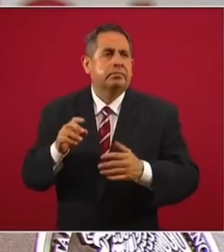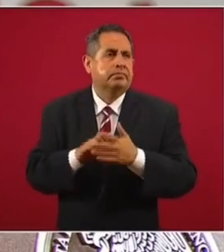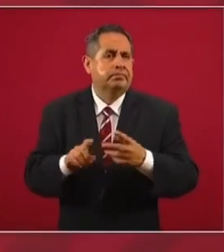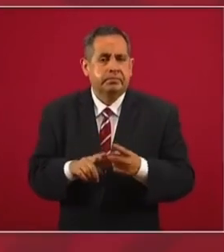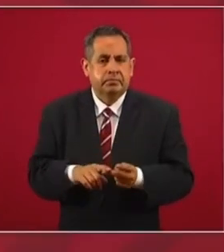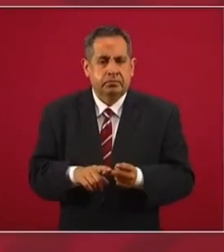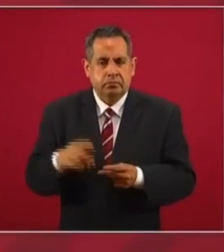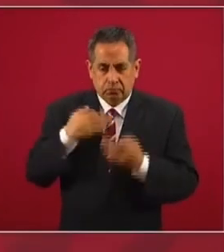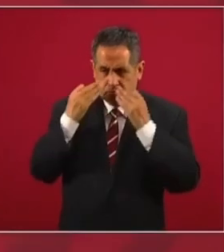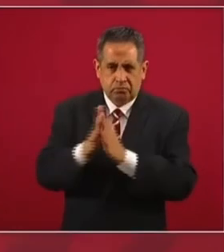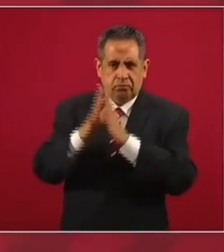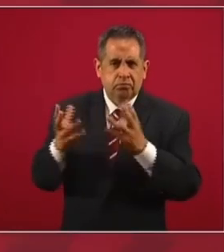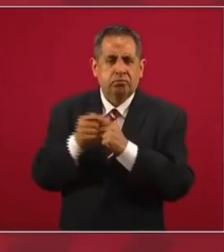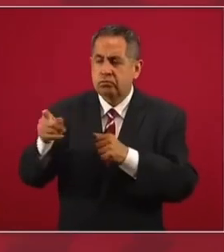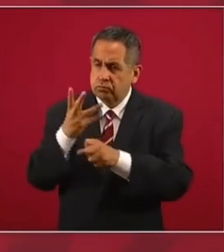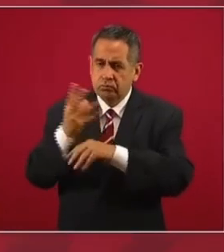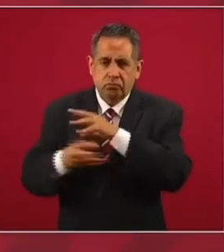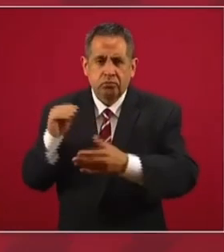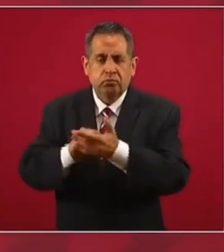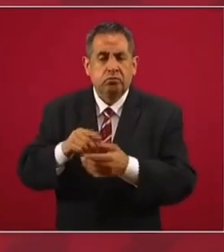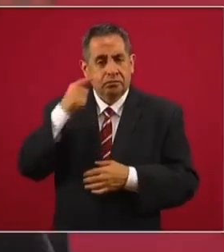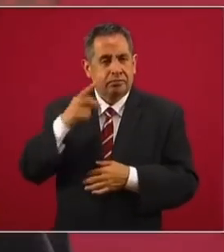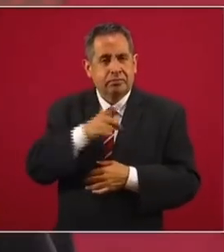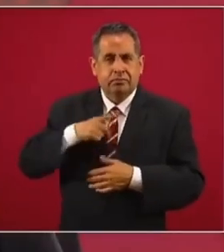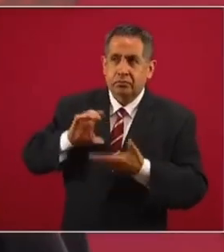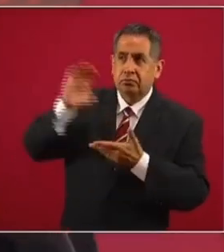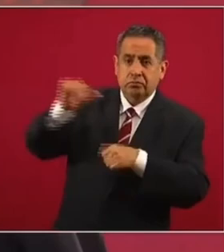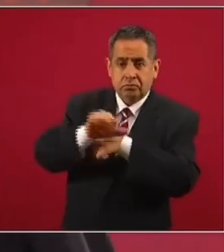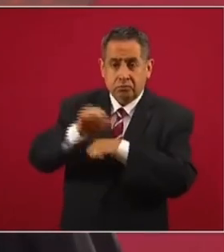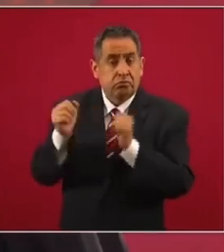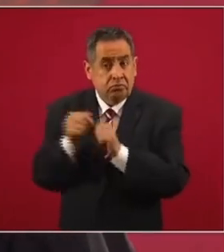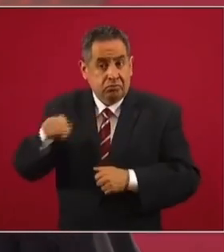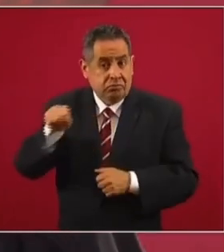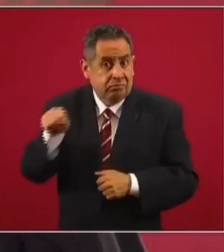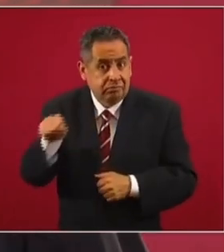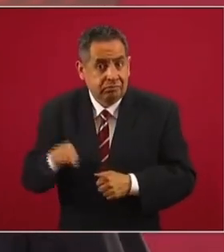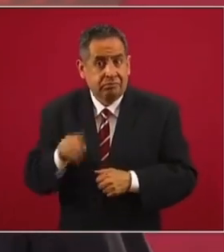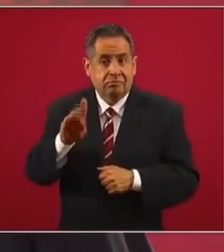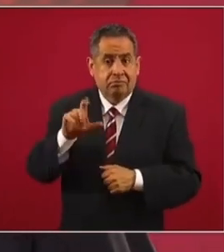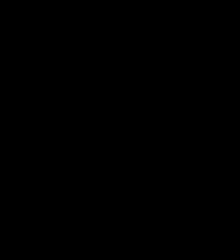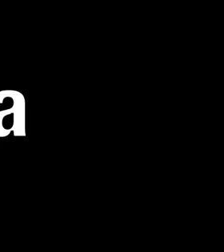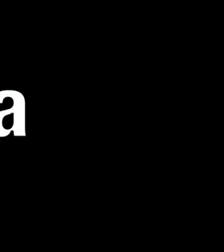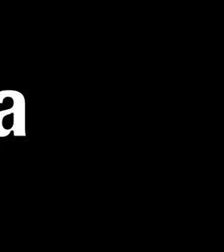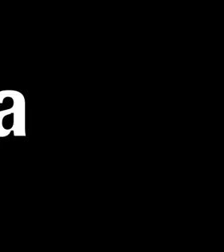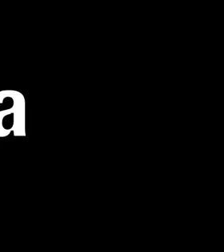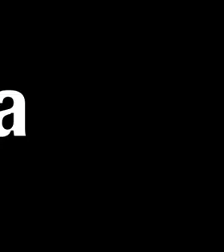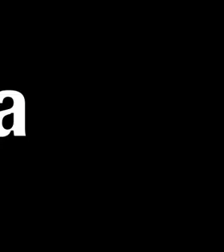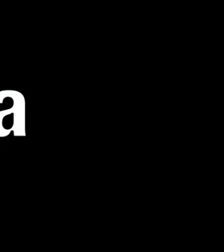me tocó participar en la reestructuración de la deuda de Argentina, y fue con ellos, fue con BlackRock.